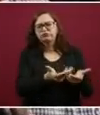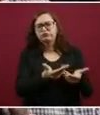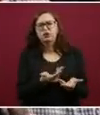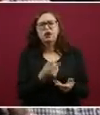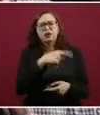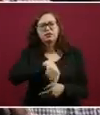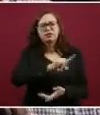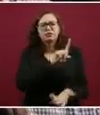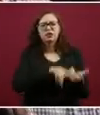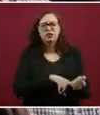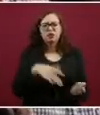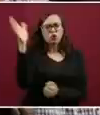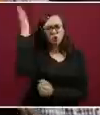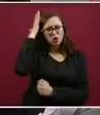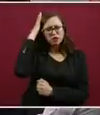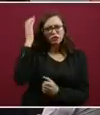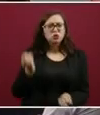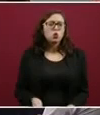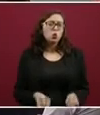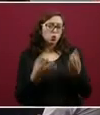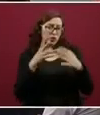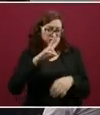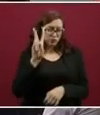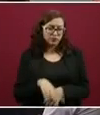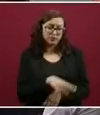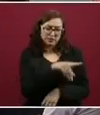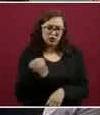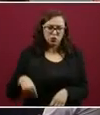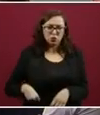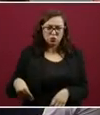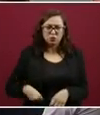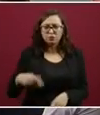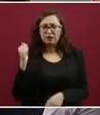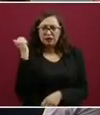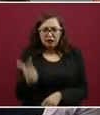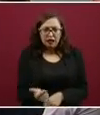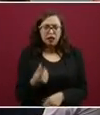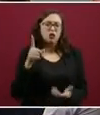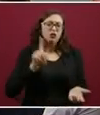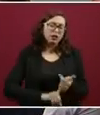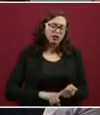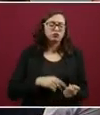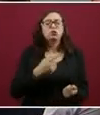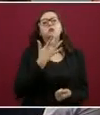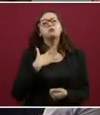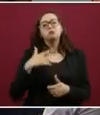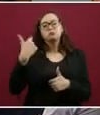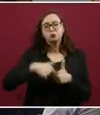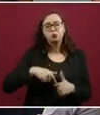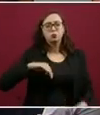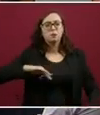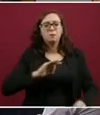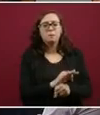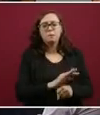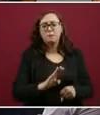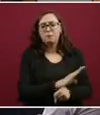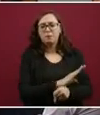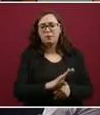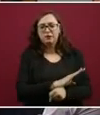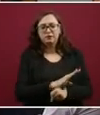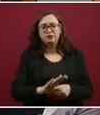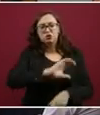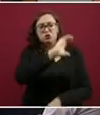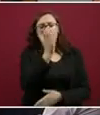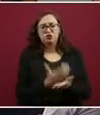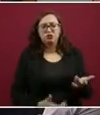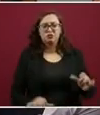esta organización se ha encontrado que estén ligados o que tengan concesiones o que fueron beneficiados con este tipo de contratos,